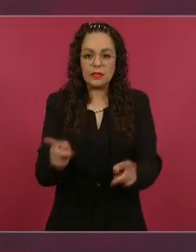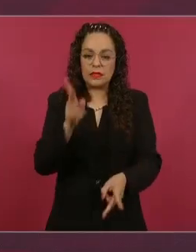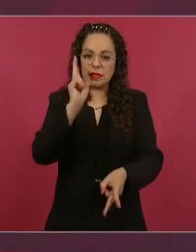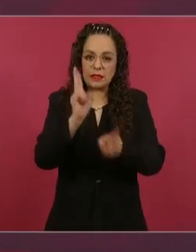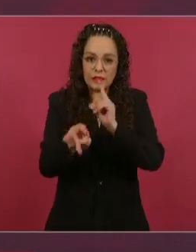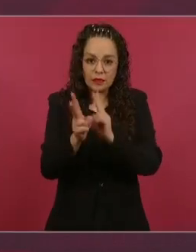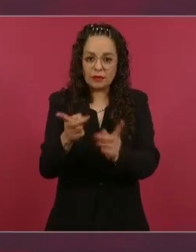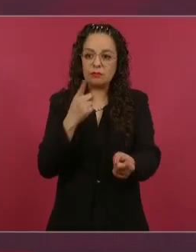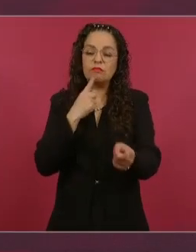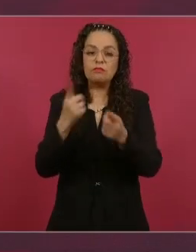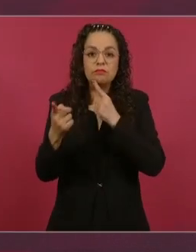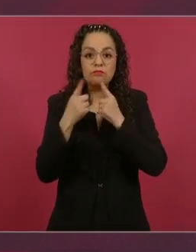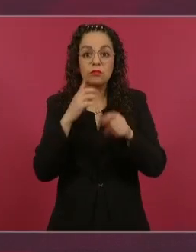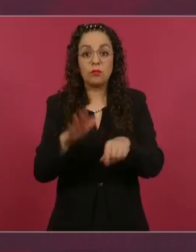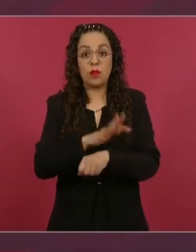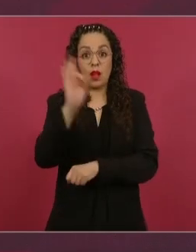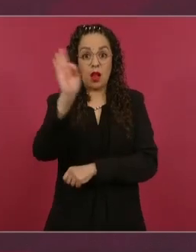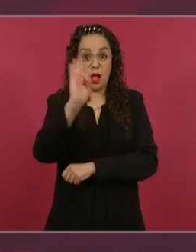perdemos.